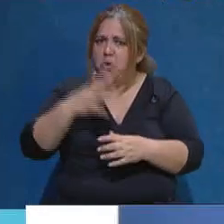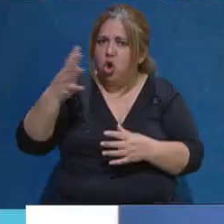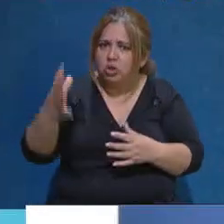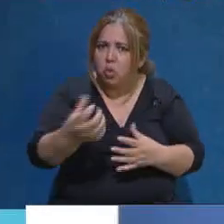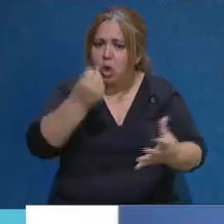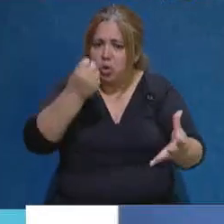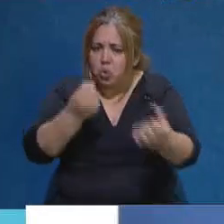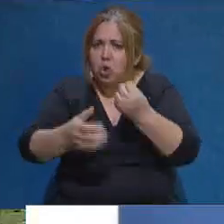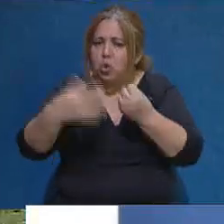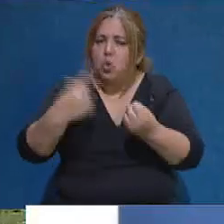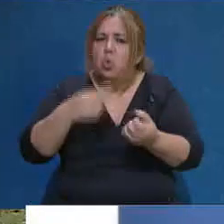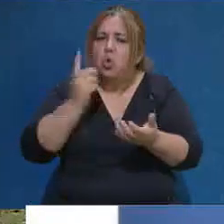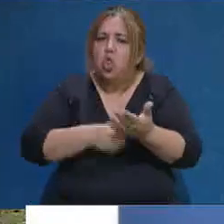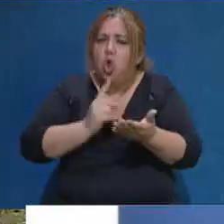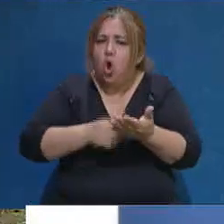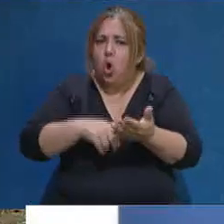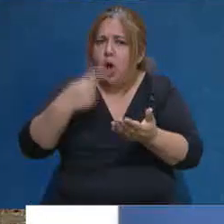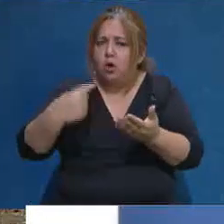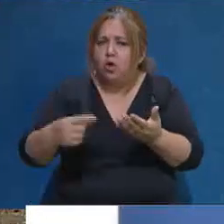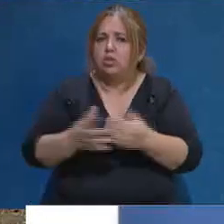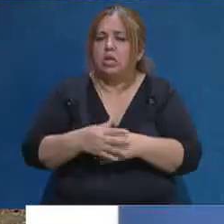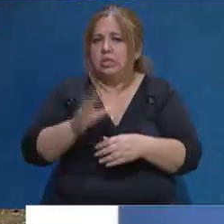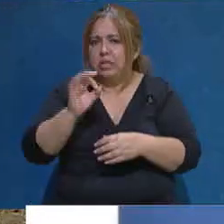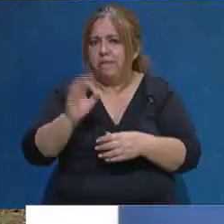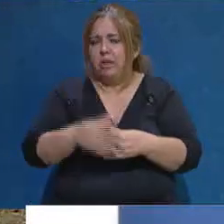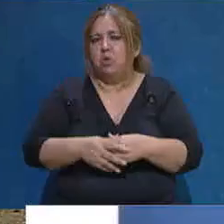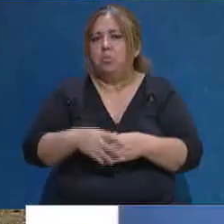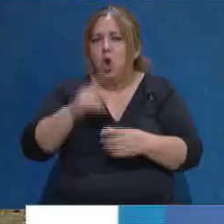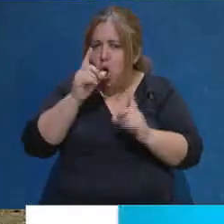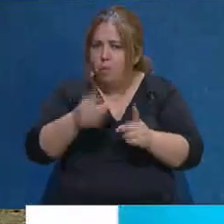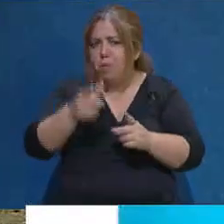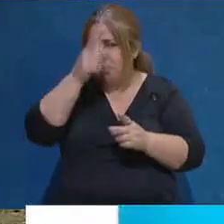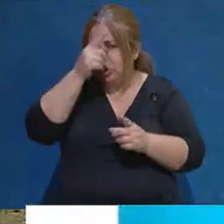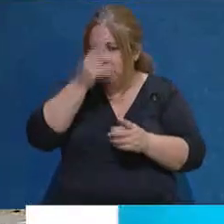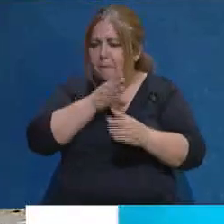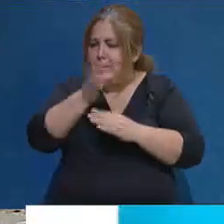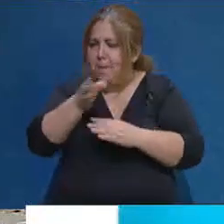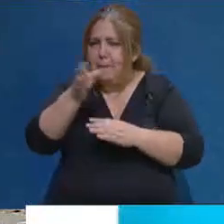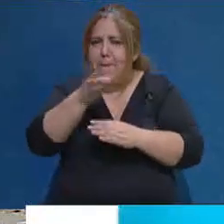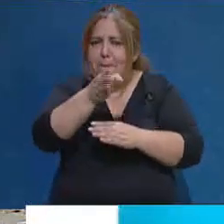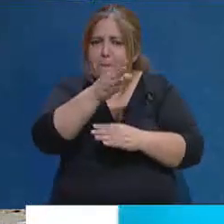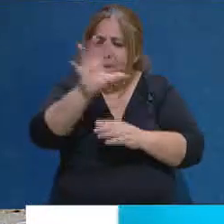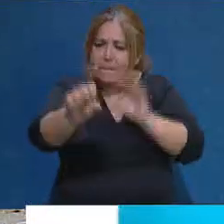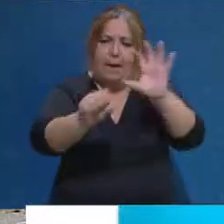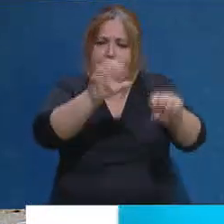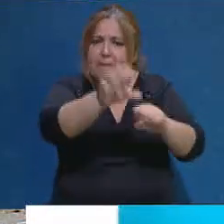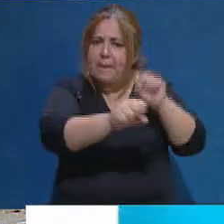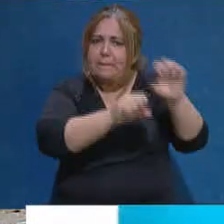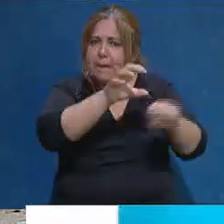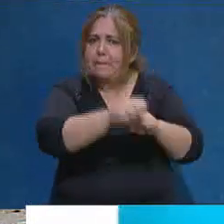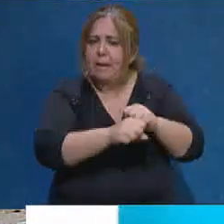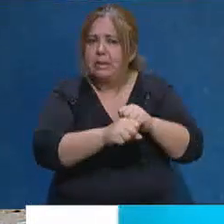muy importante, sobre todo en lo que es el año 2019, y siguen los operativos, porque estamos Sí. hablando de 7 allanamientos en las últimas